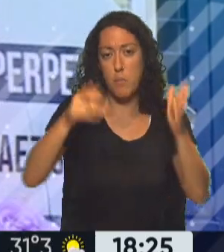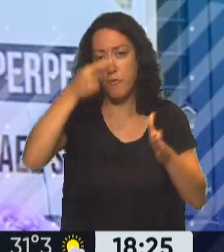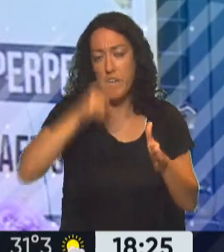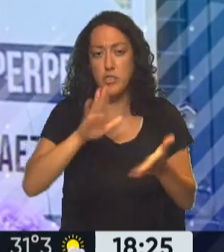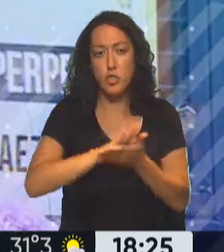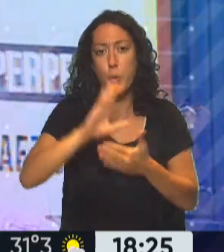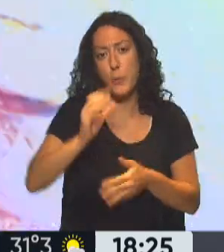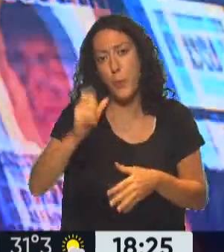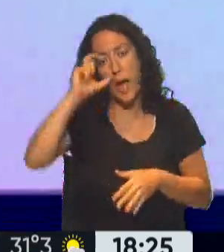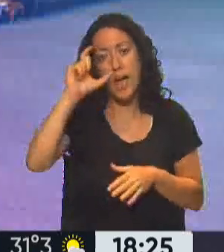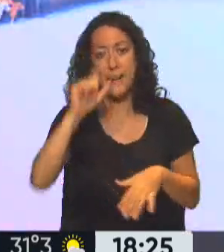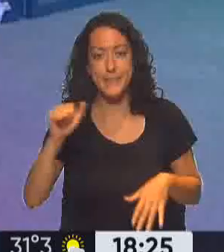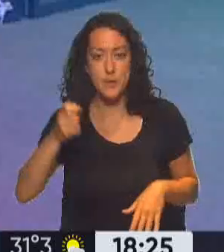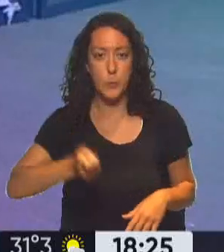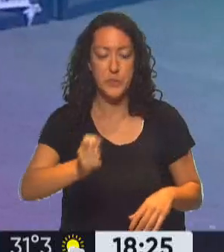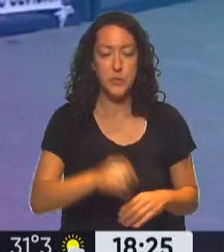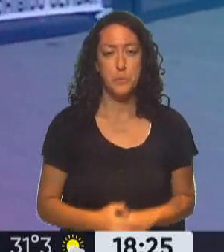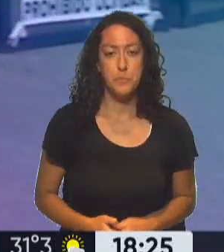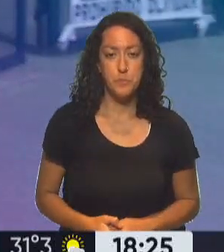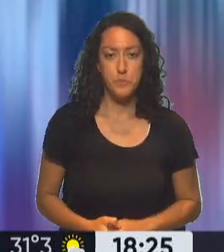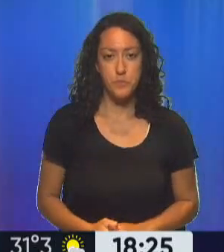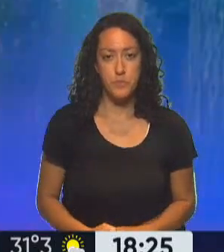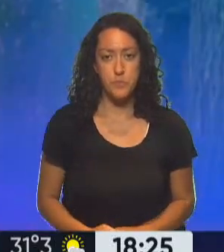Fernando Báez Sosa.